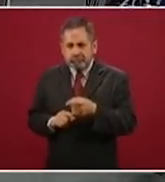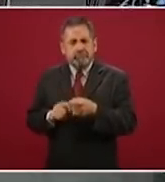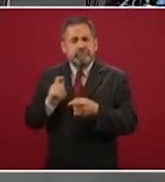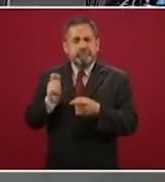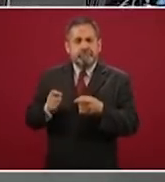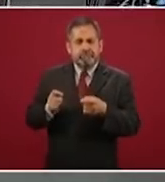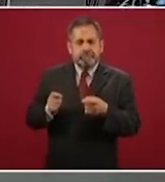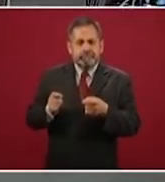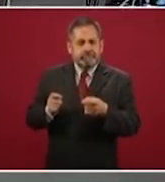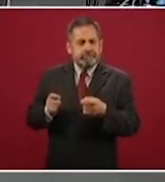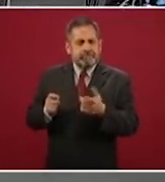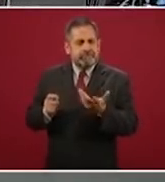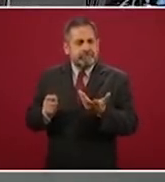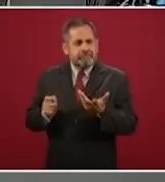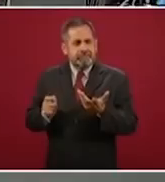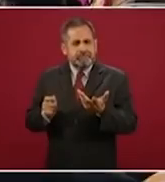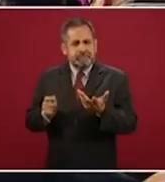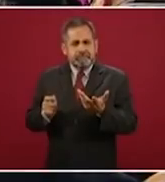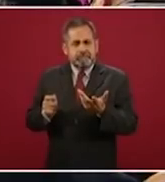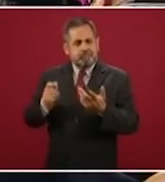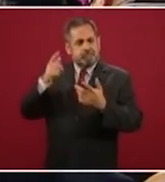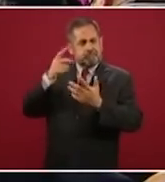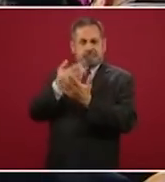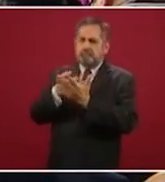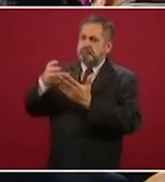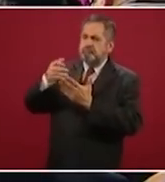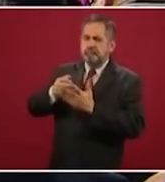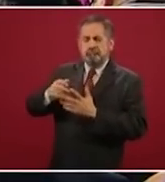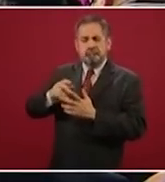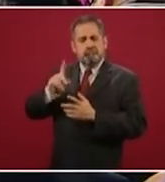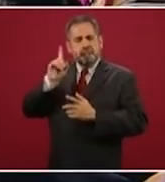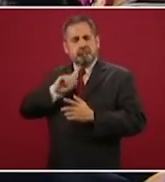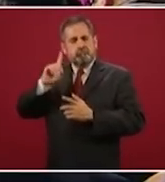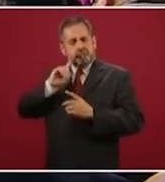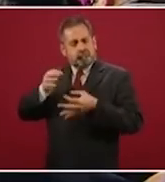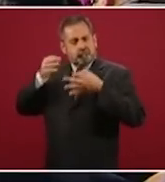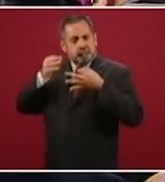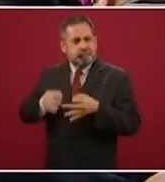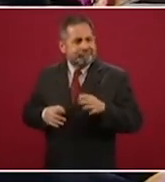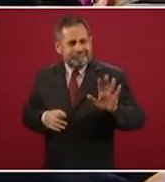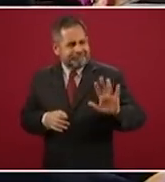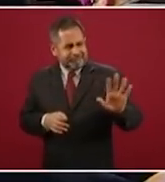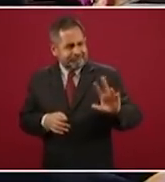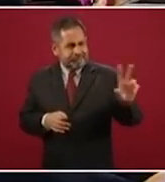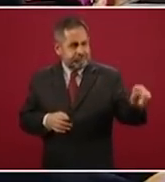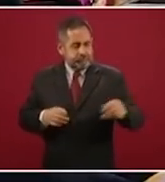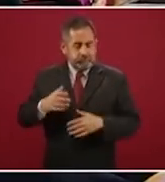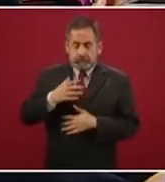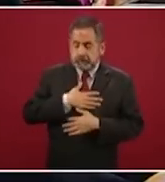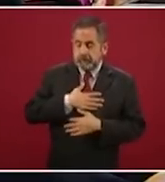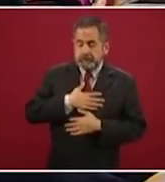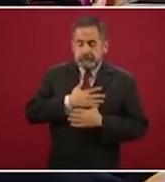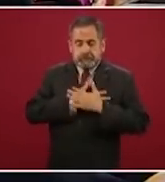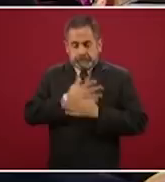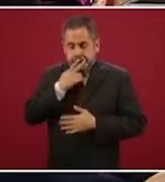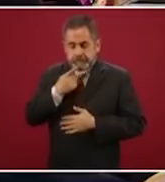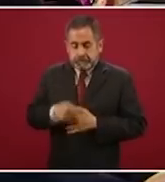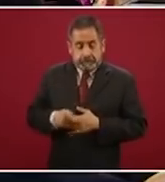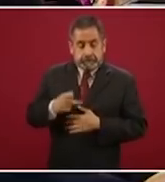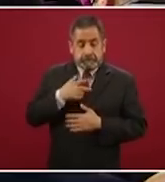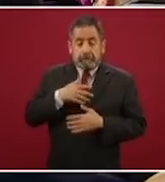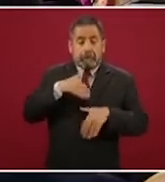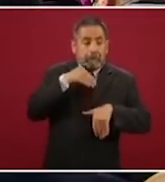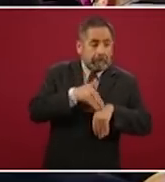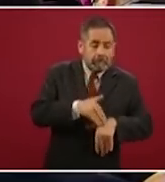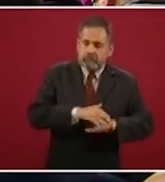el título de y lauro de heroína. No, mi amor propio no me ha cegado nunca hasta el extremo de creer que